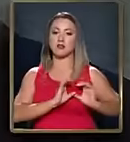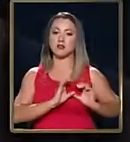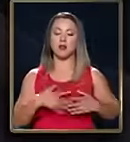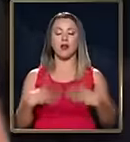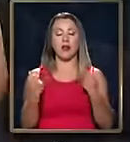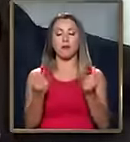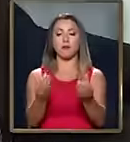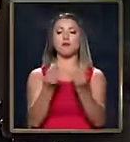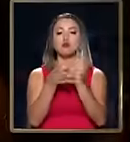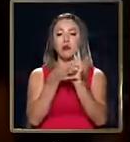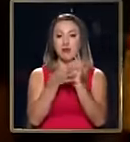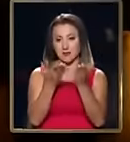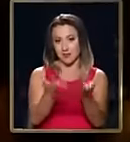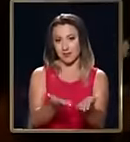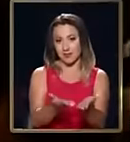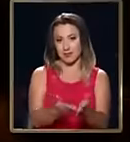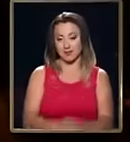gracias. Gracias a ti.